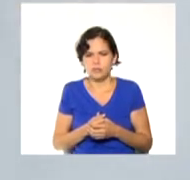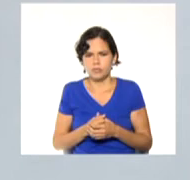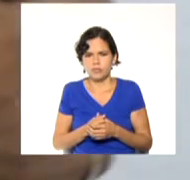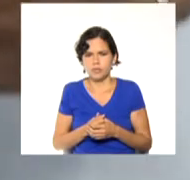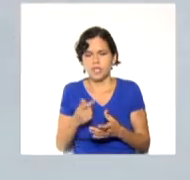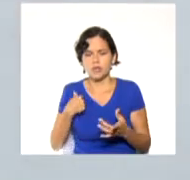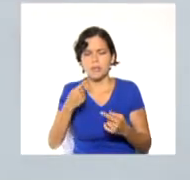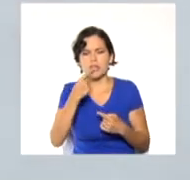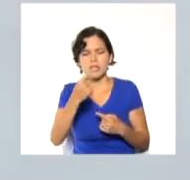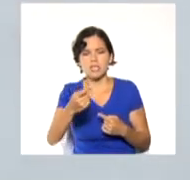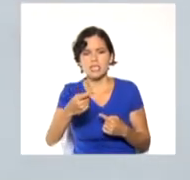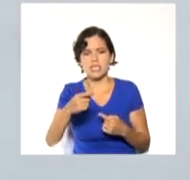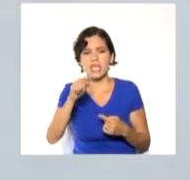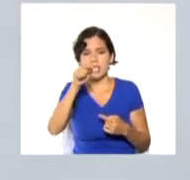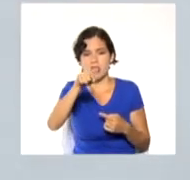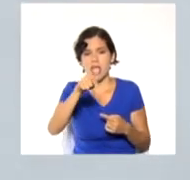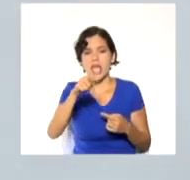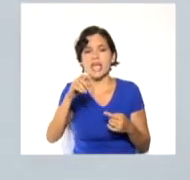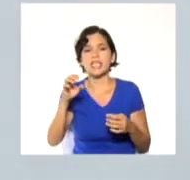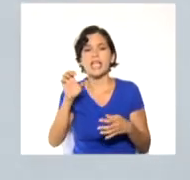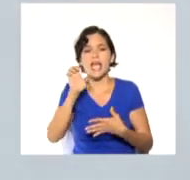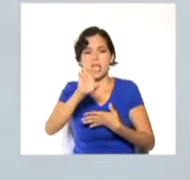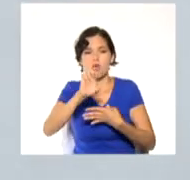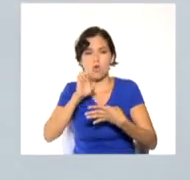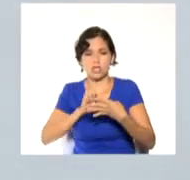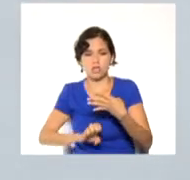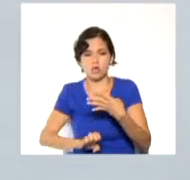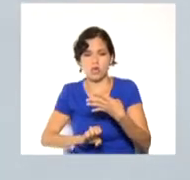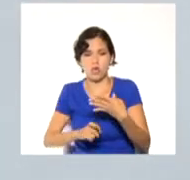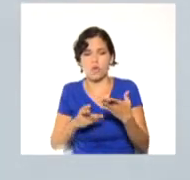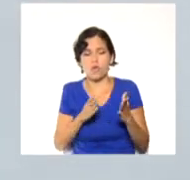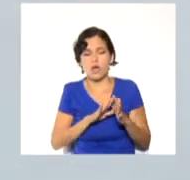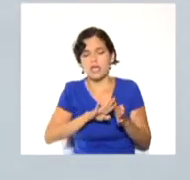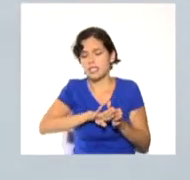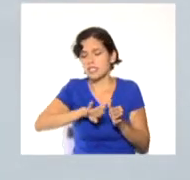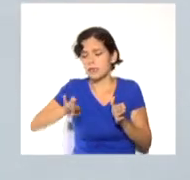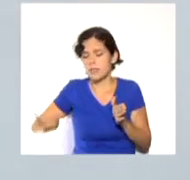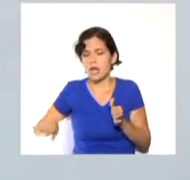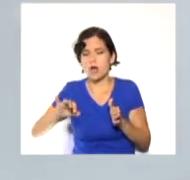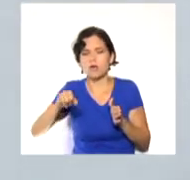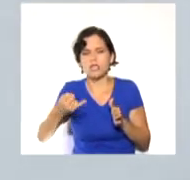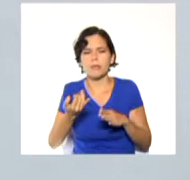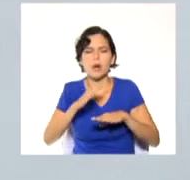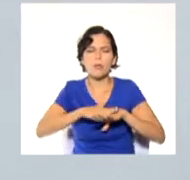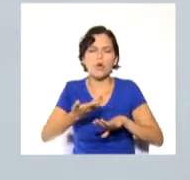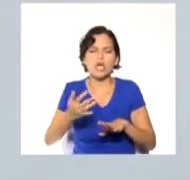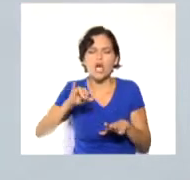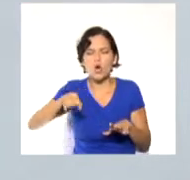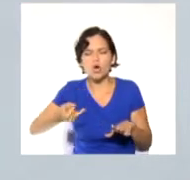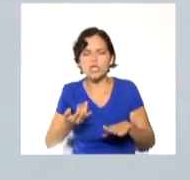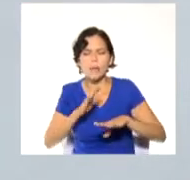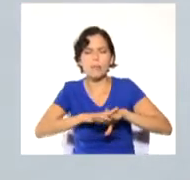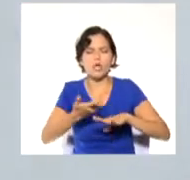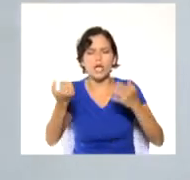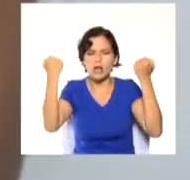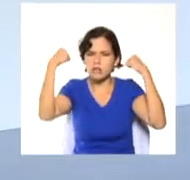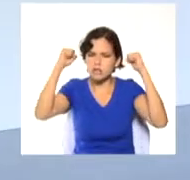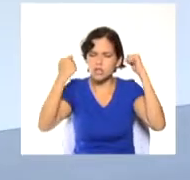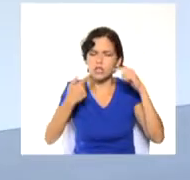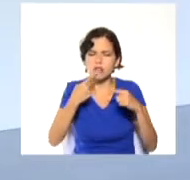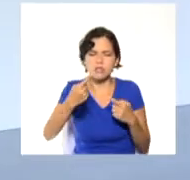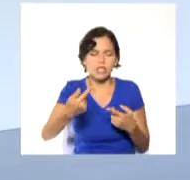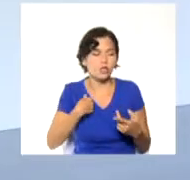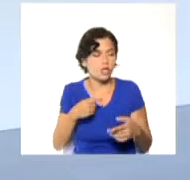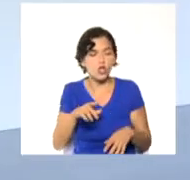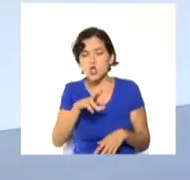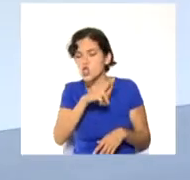me indica que de esta ecuación voy a despejar a J. Profesor, ¿pero por qué J? Porque me están indicando encontrar el